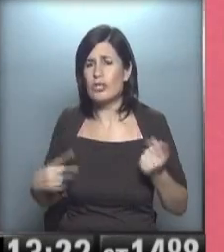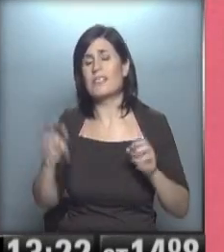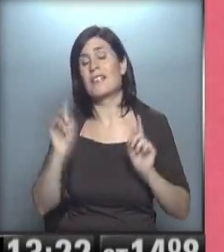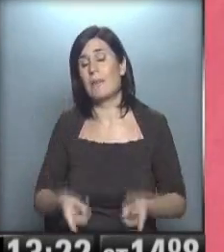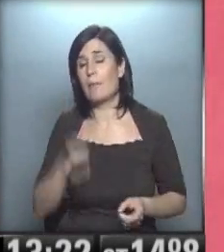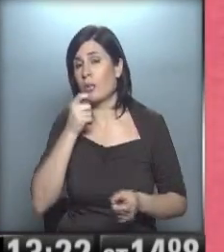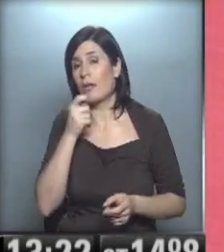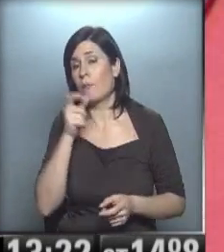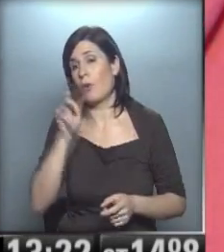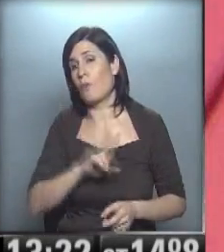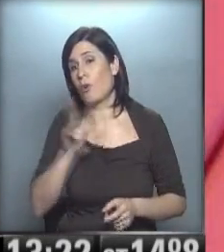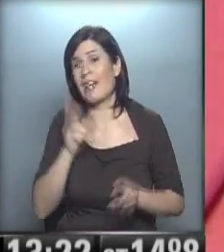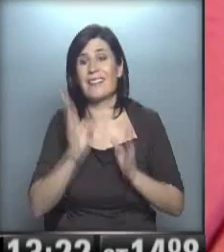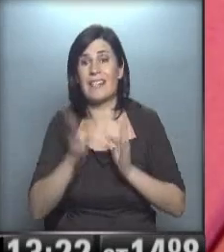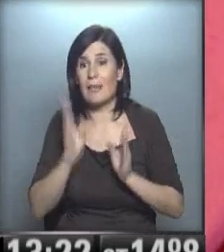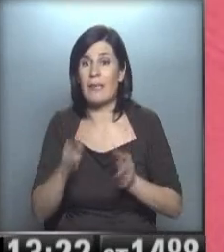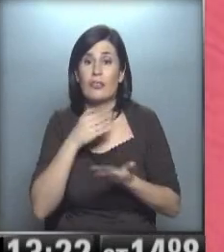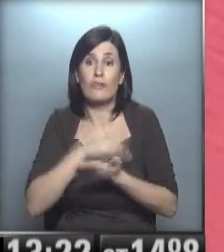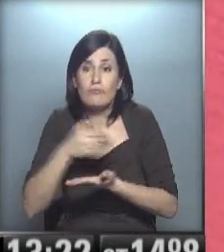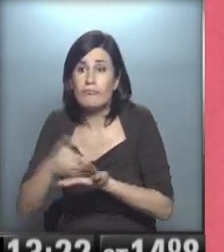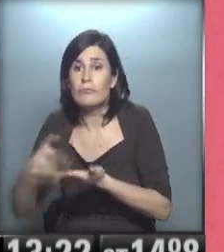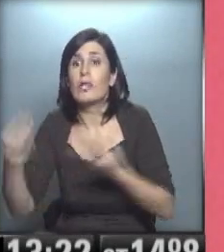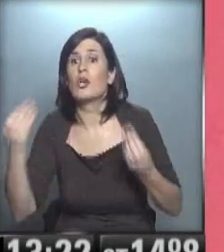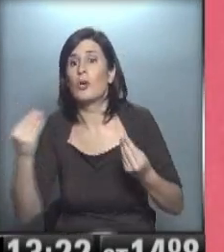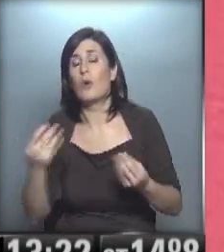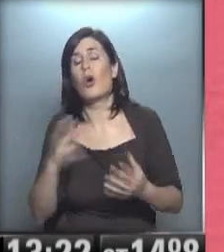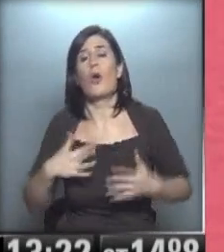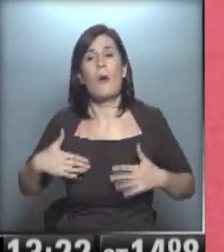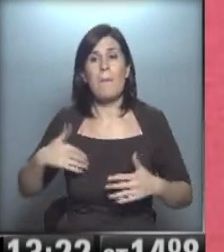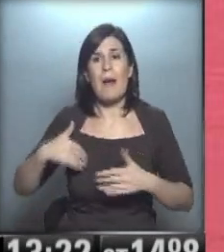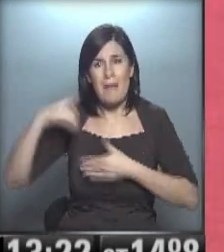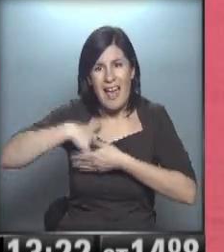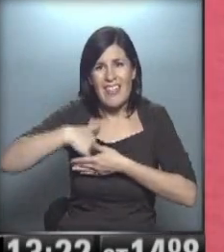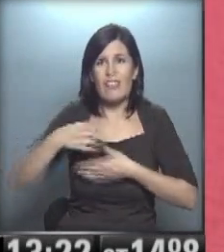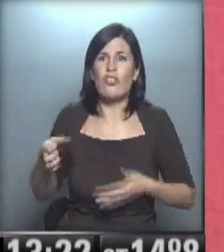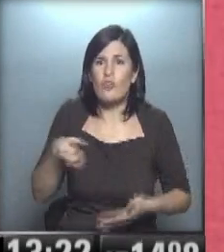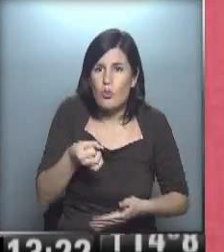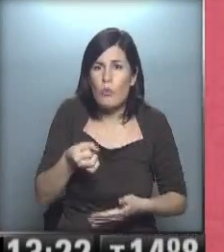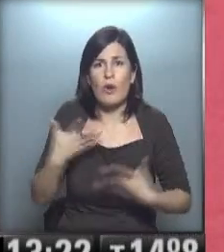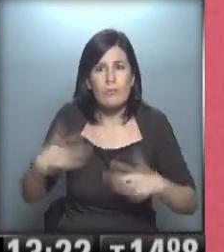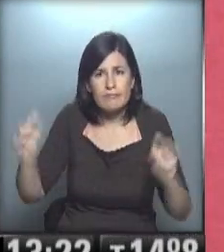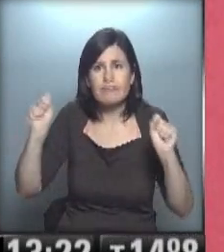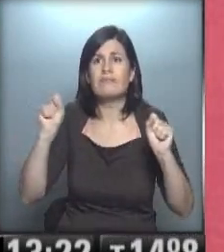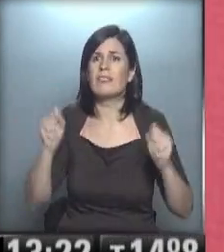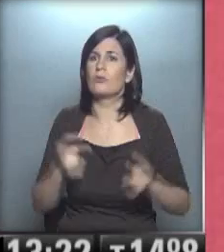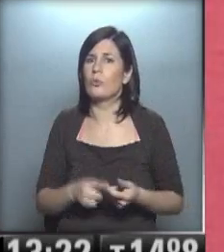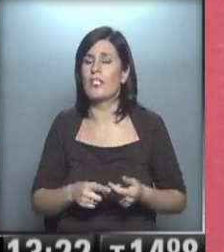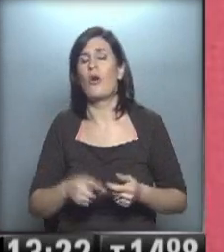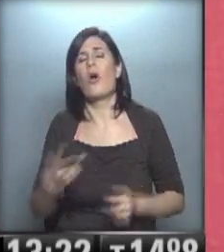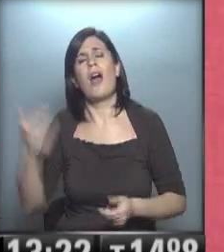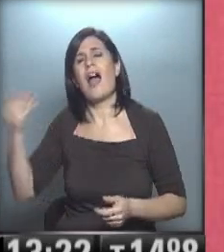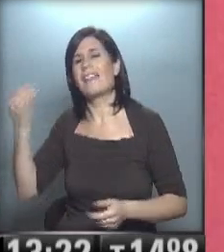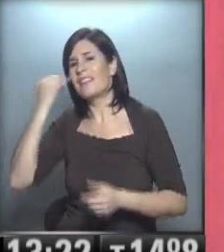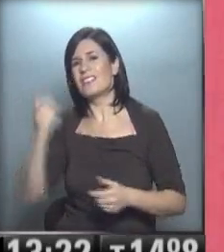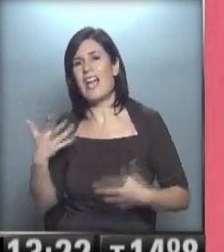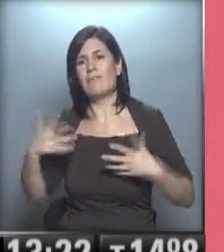para detectar si hay un tumor oculto en la mama para hacer cuando uno ya fue tratado y